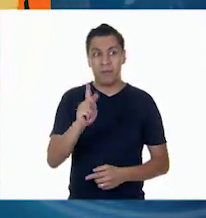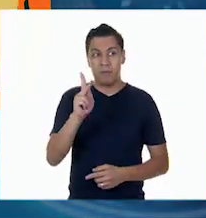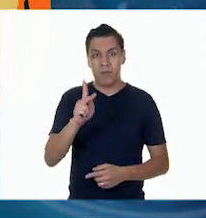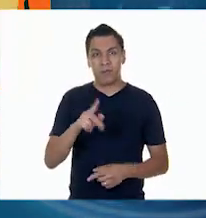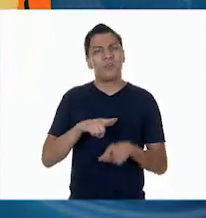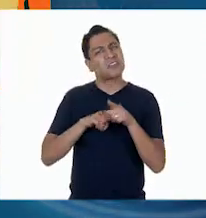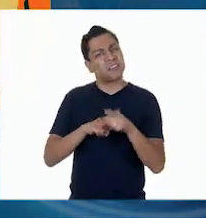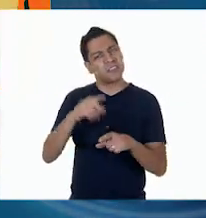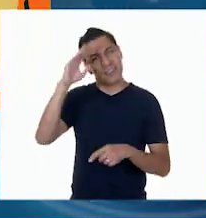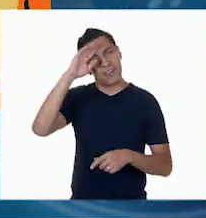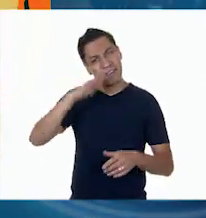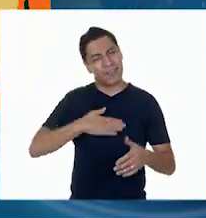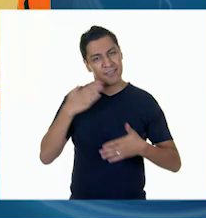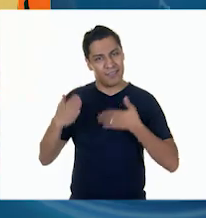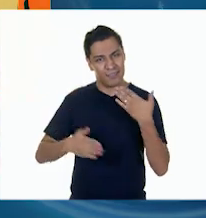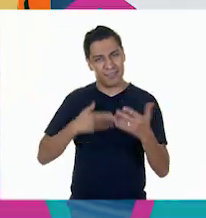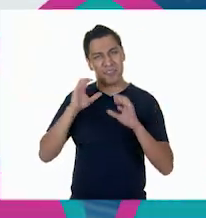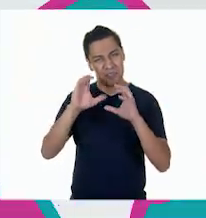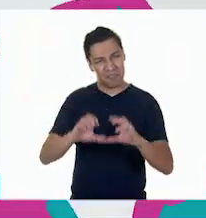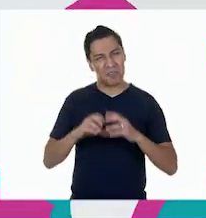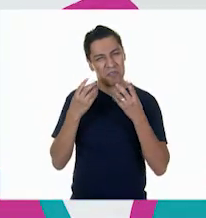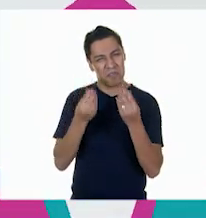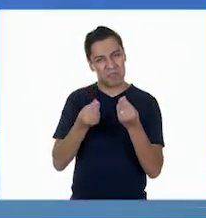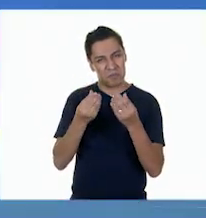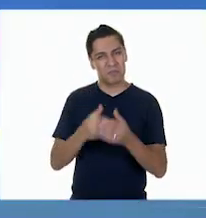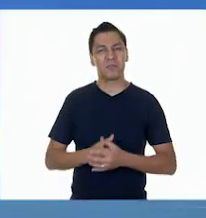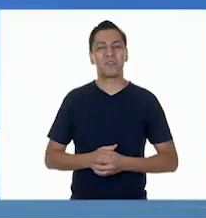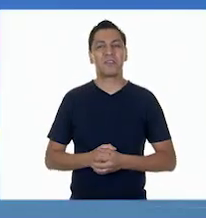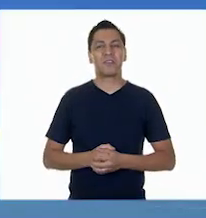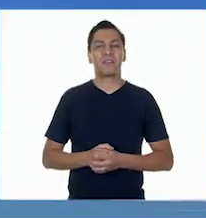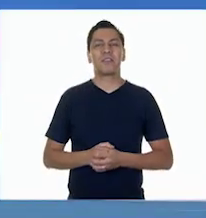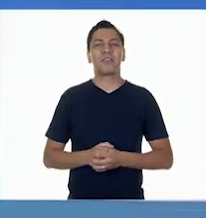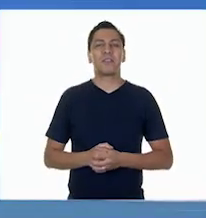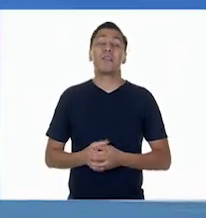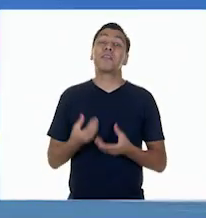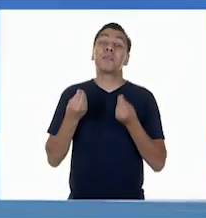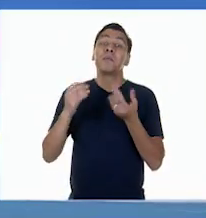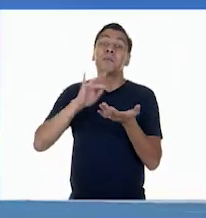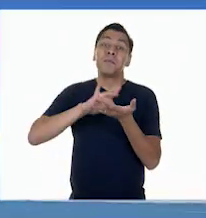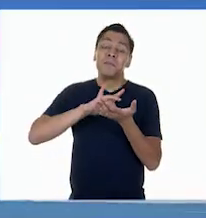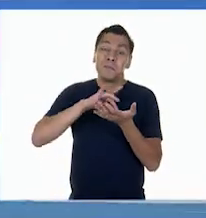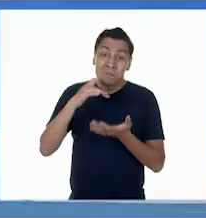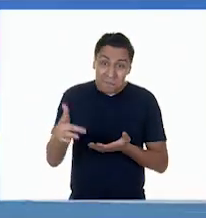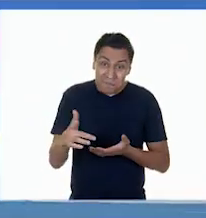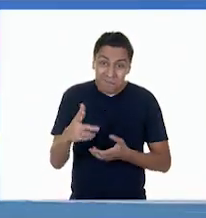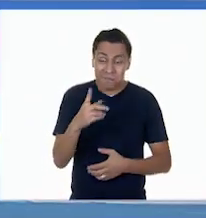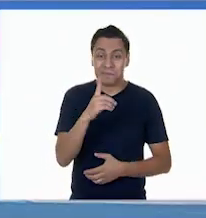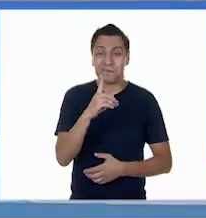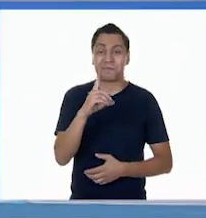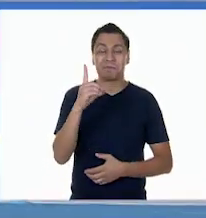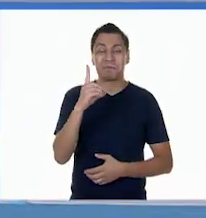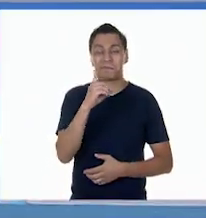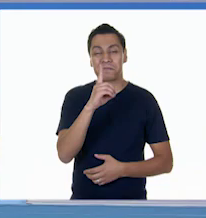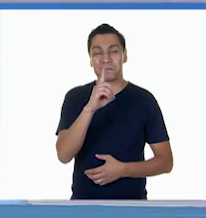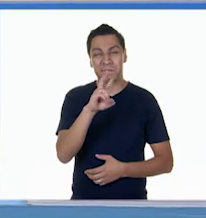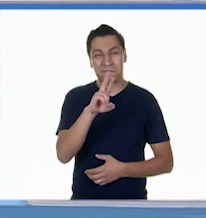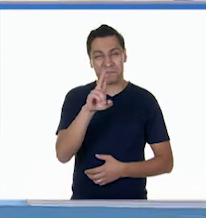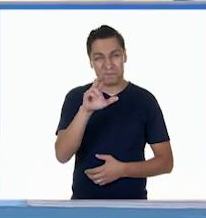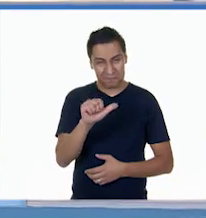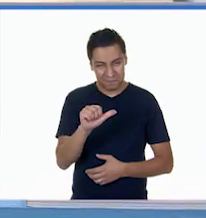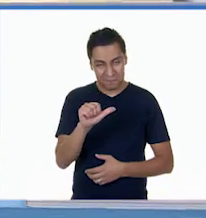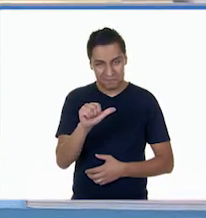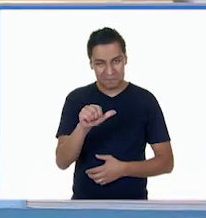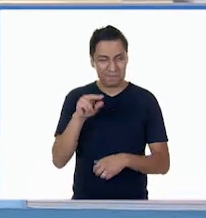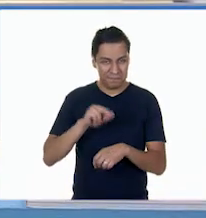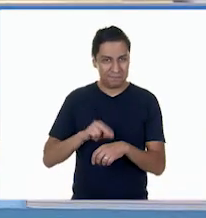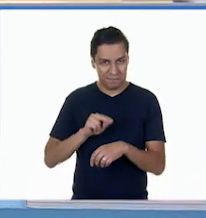de divertirse. Y cuídense mucho. Muchas gracias, doctora Pineda. Así que el oído, además